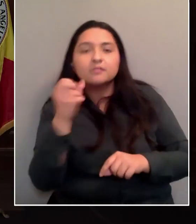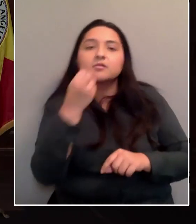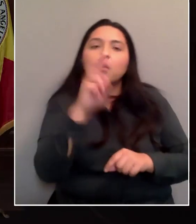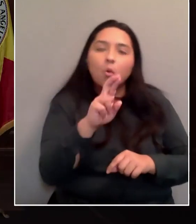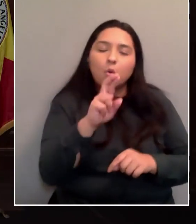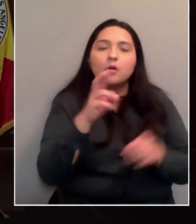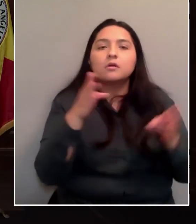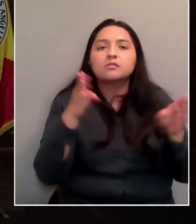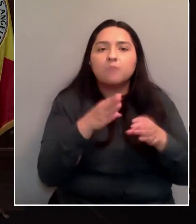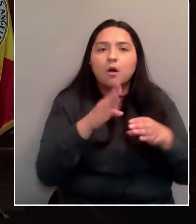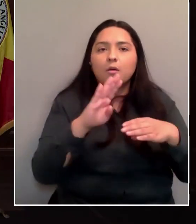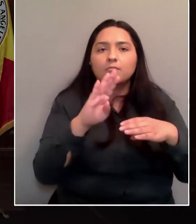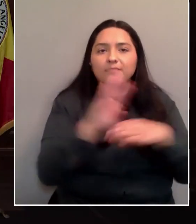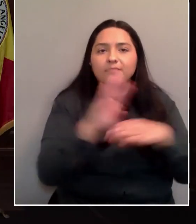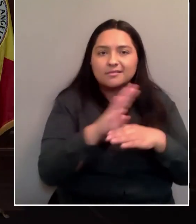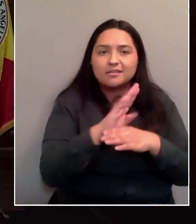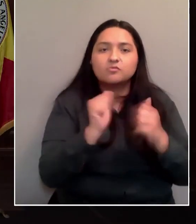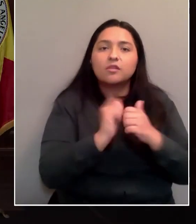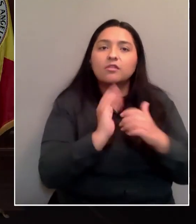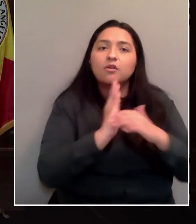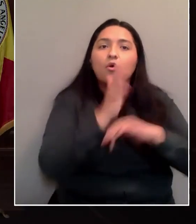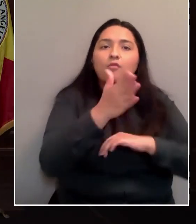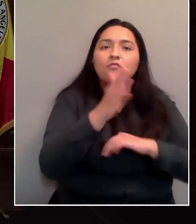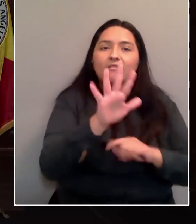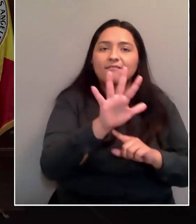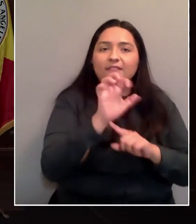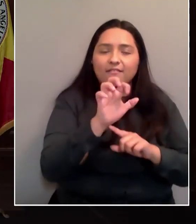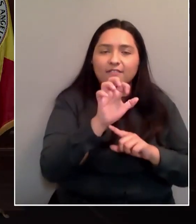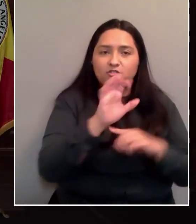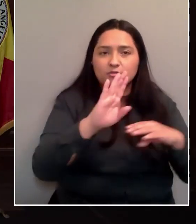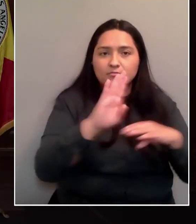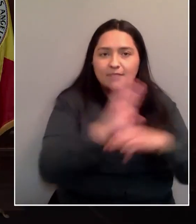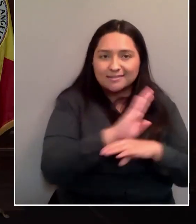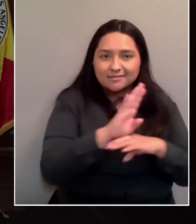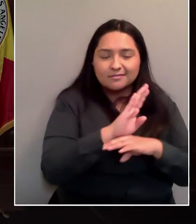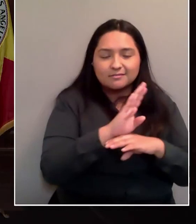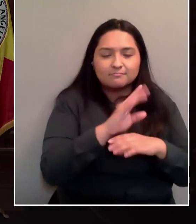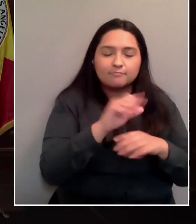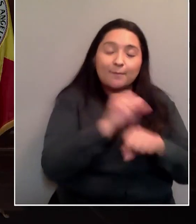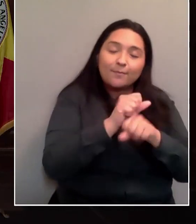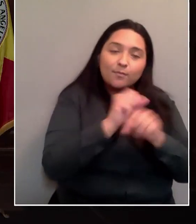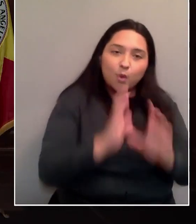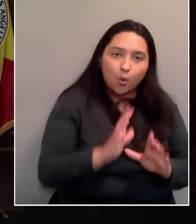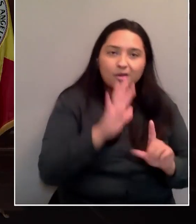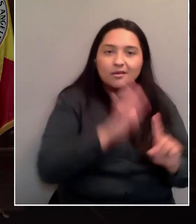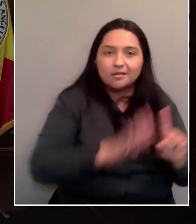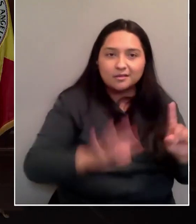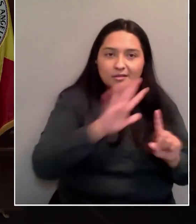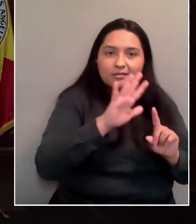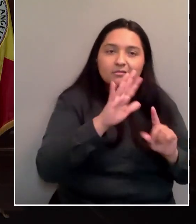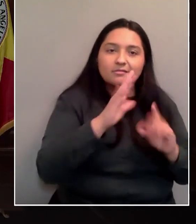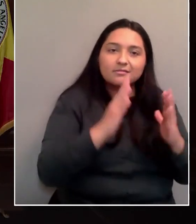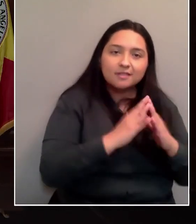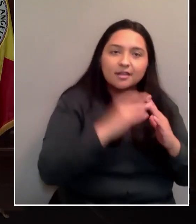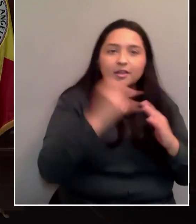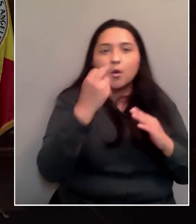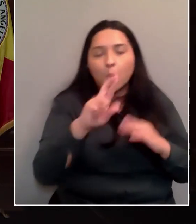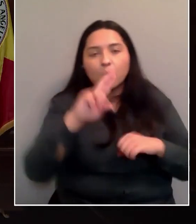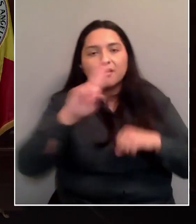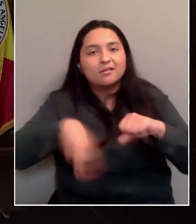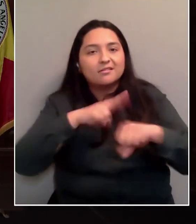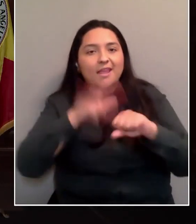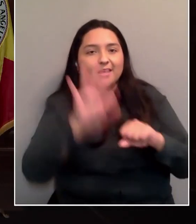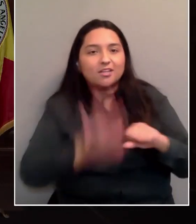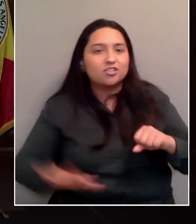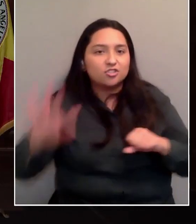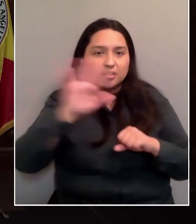500 empleados en la ciudad o más de 2,000 empleados en todo el país. Con esta poliza, los